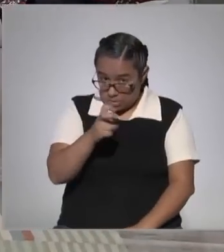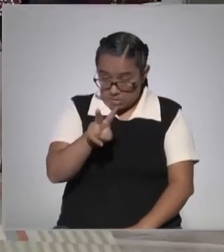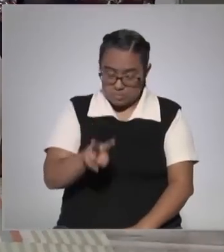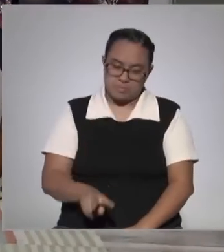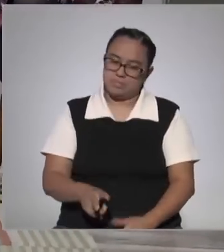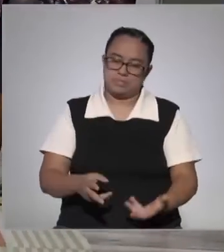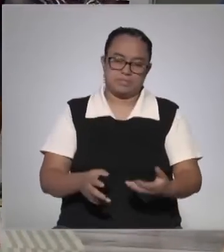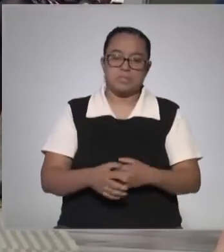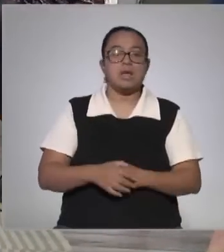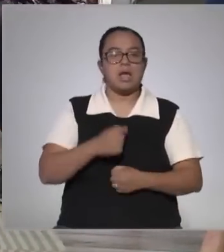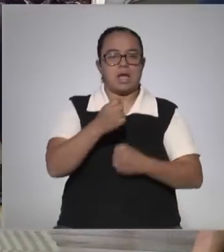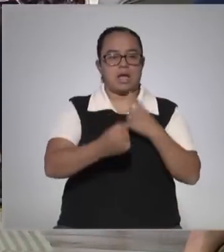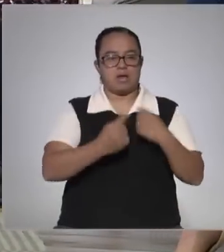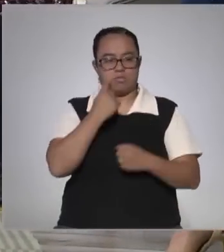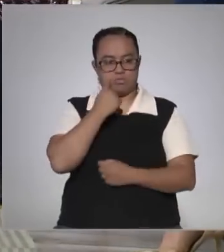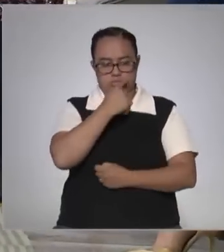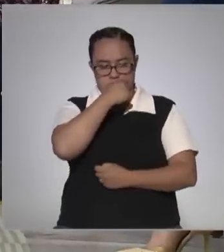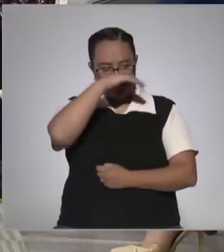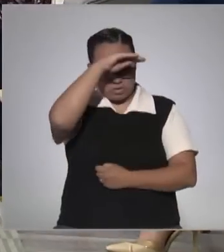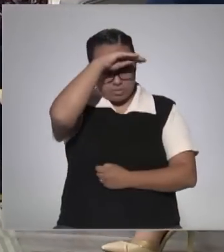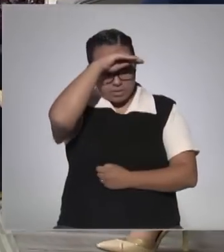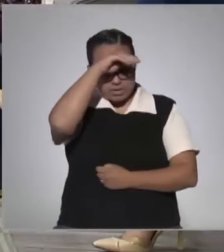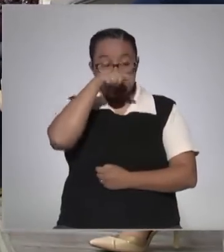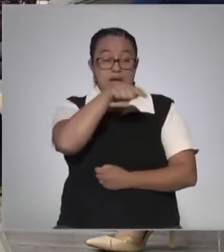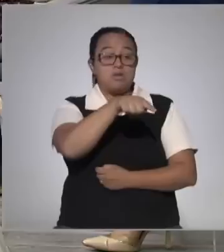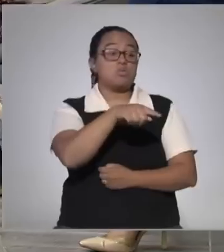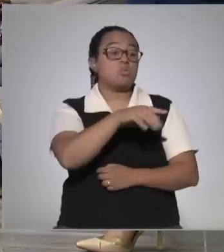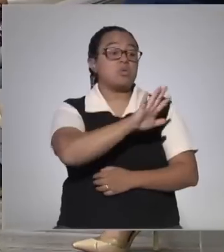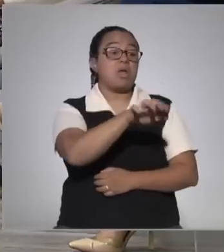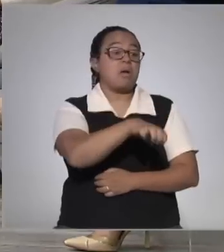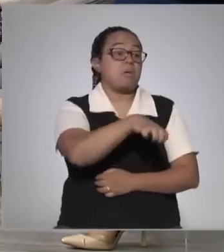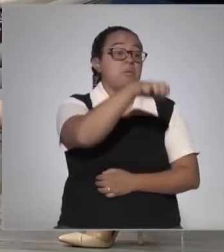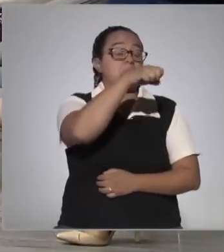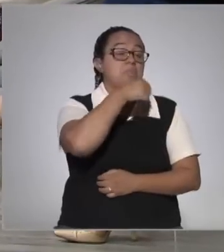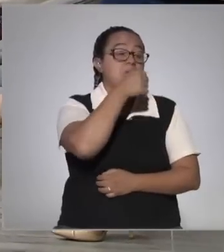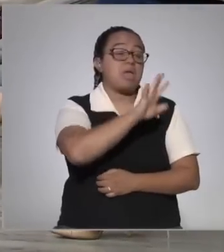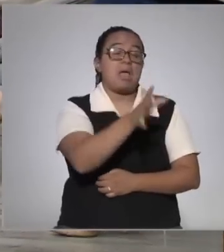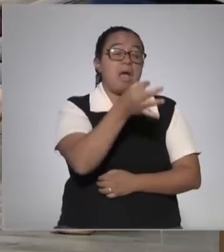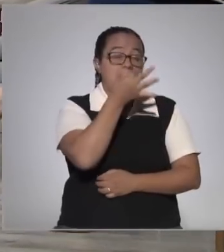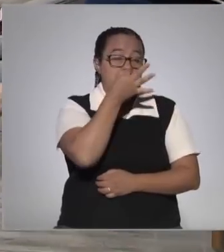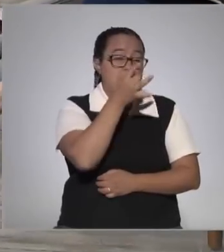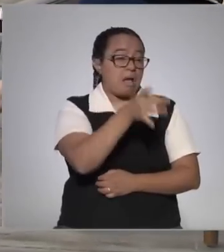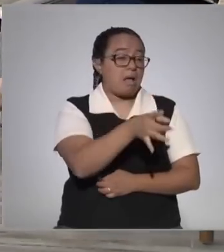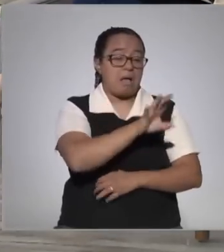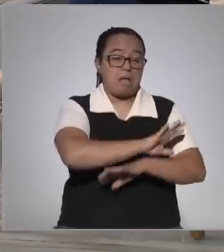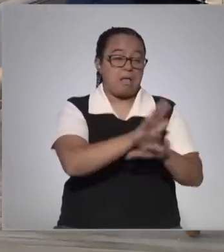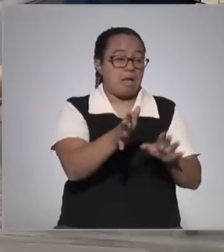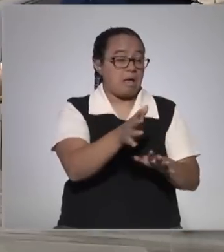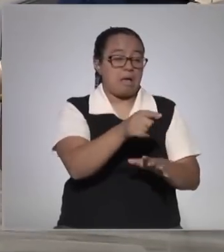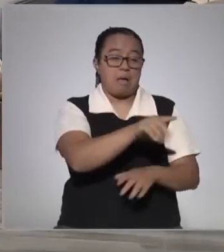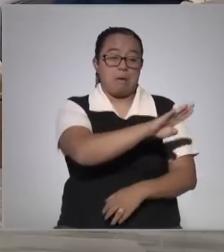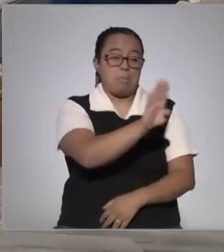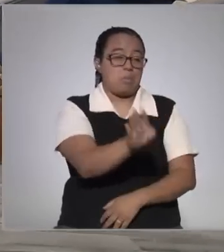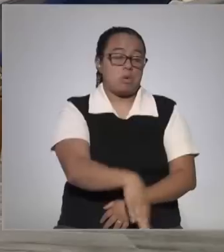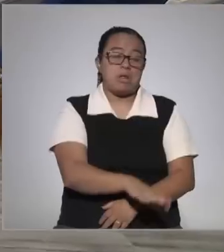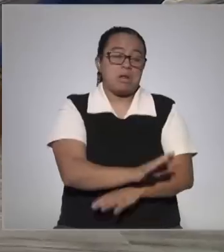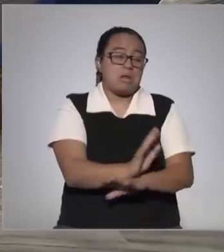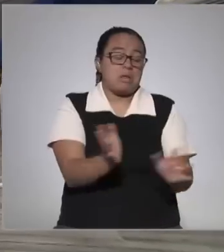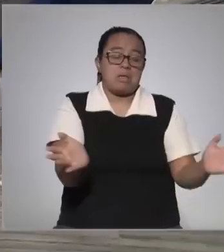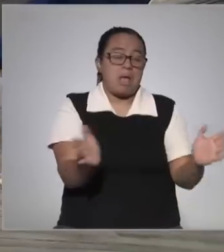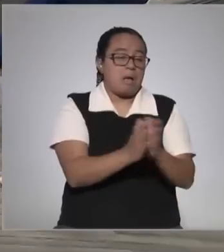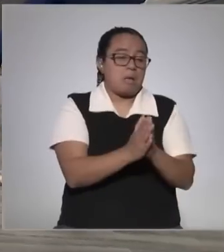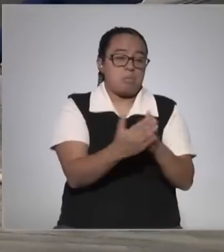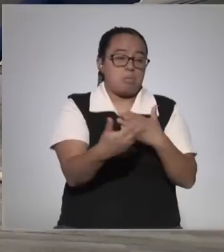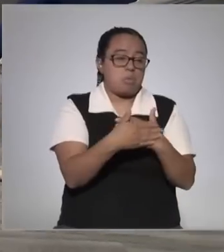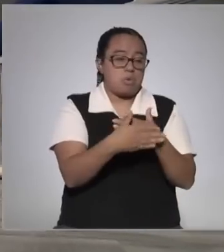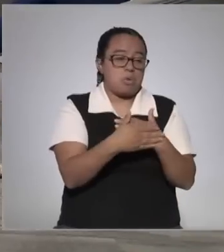Se percibe como una antesala en la que ya solo se espera, como que ya se está. En que ya no hay algo nuevo. Están terminando, ya no hay que hacer,